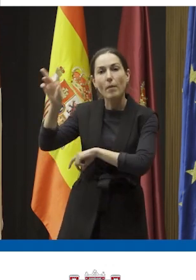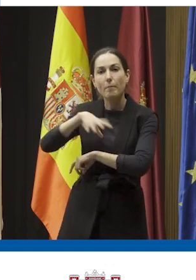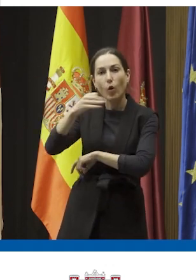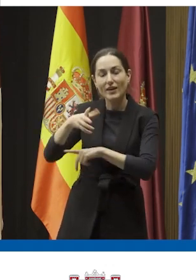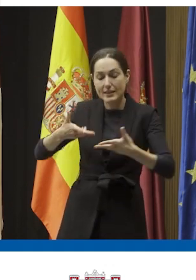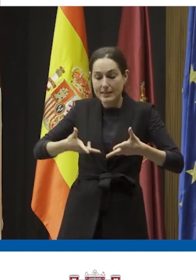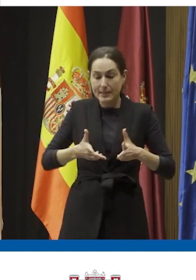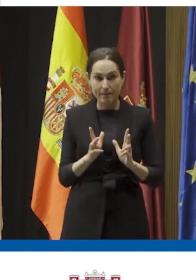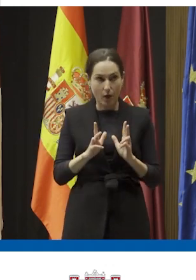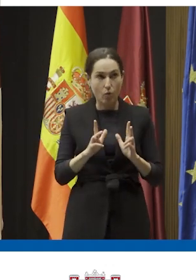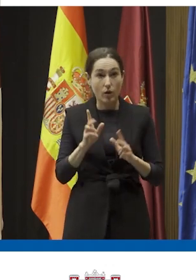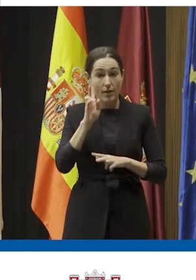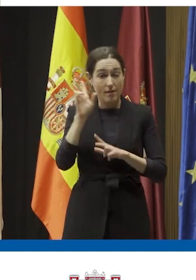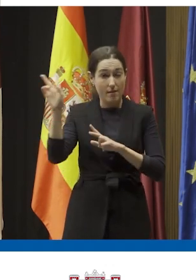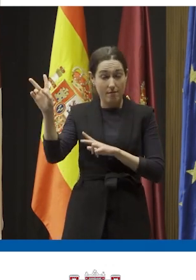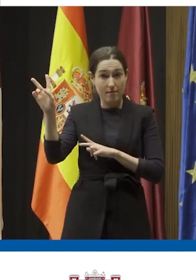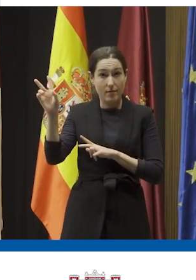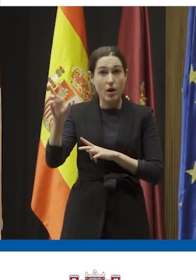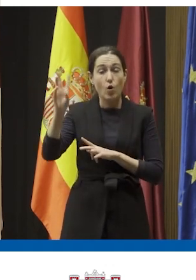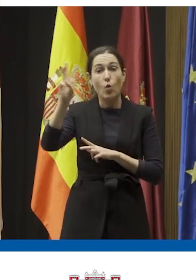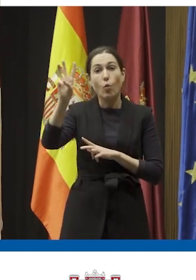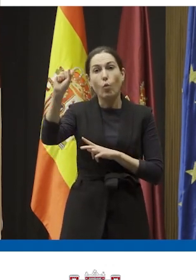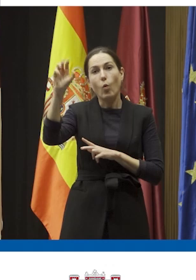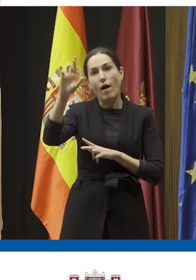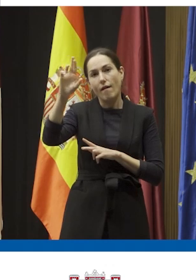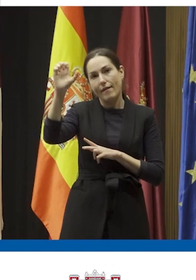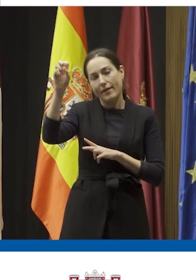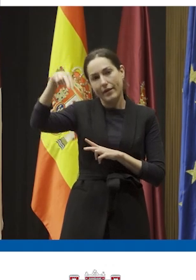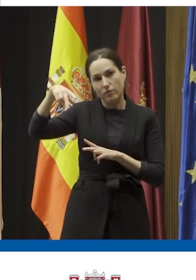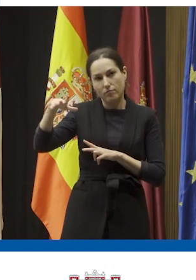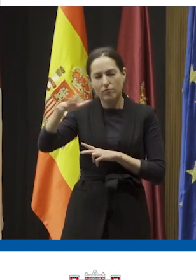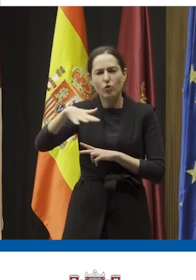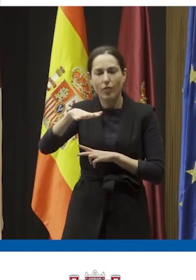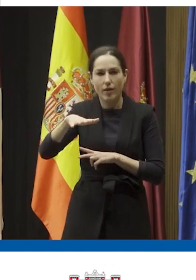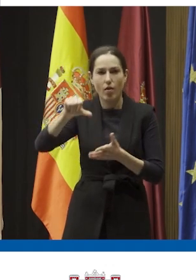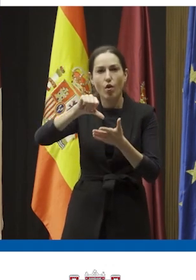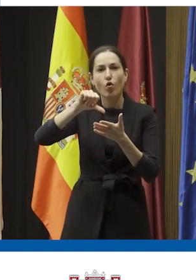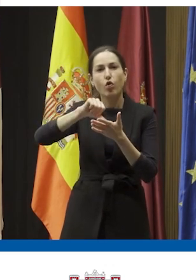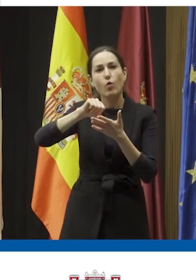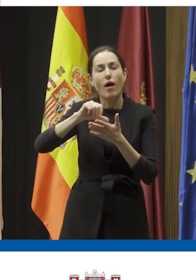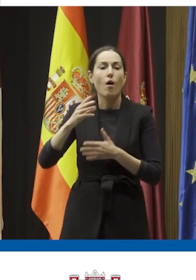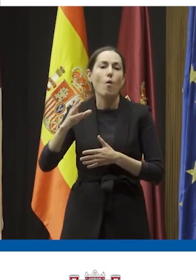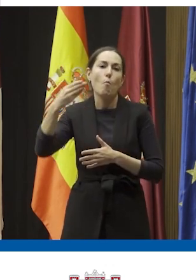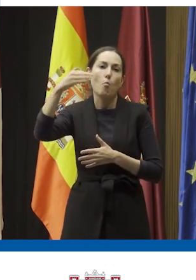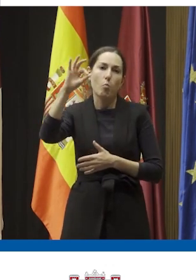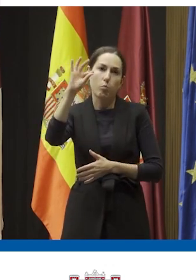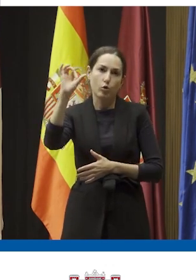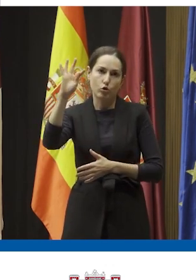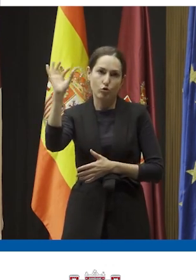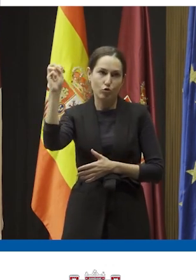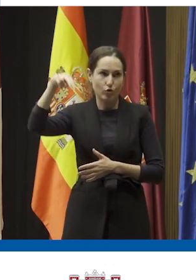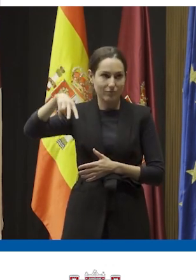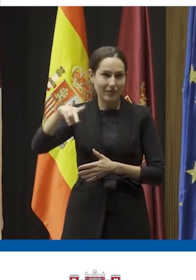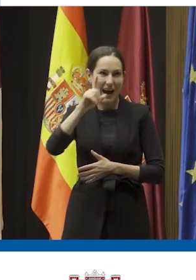Bueno, este es Warren en Boston en 1846. 1846. Se puede considerar el